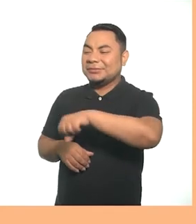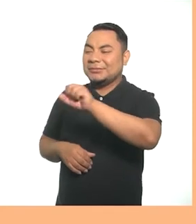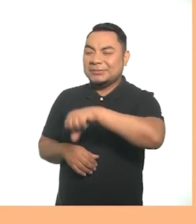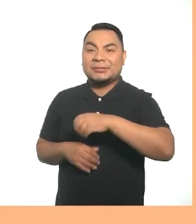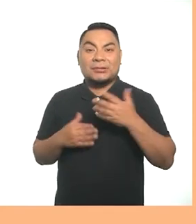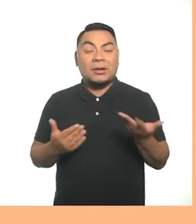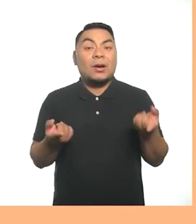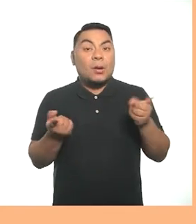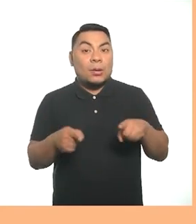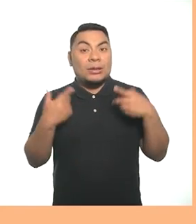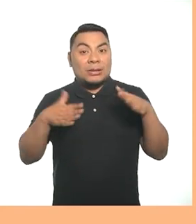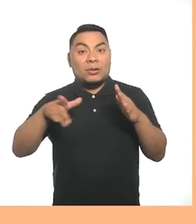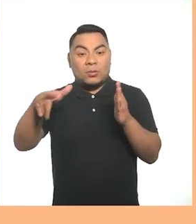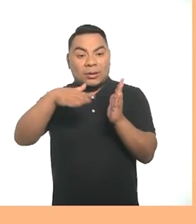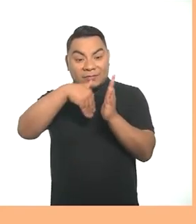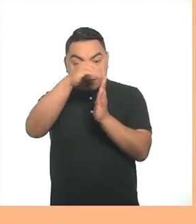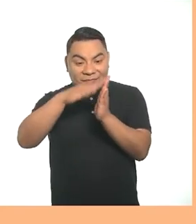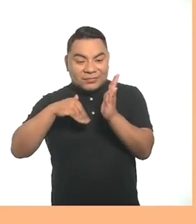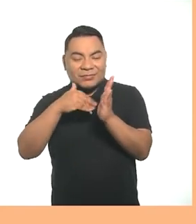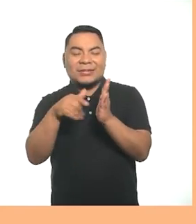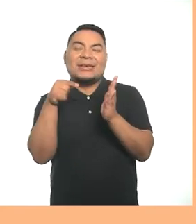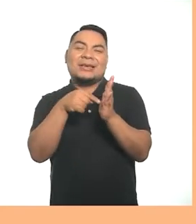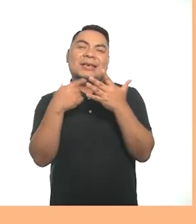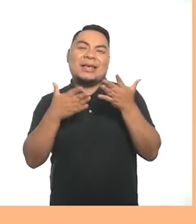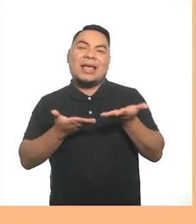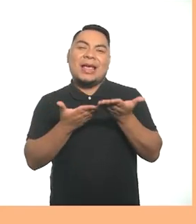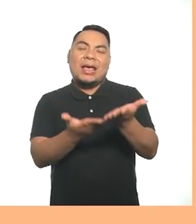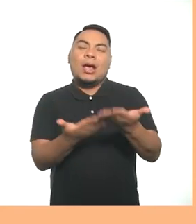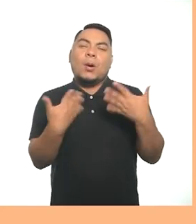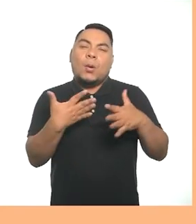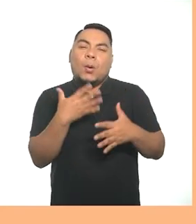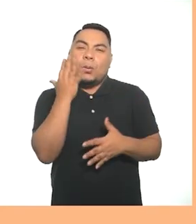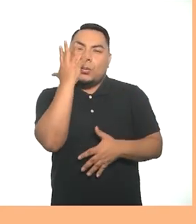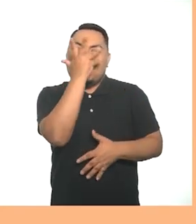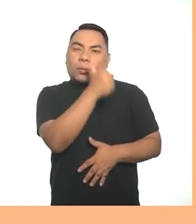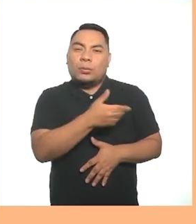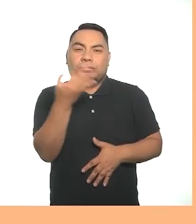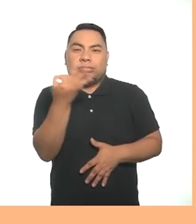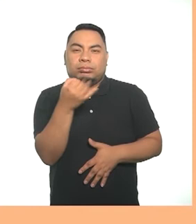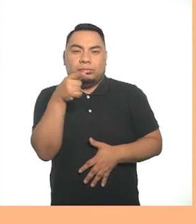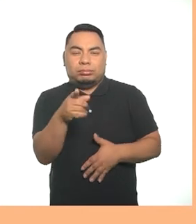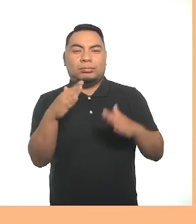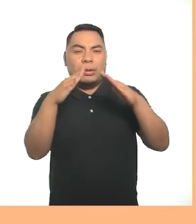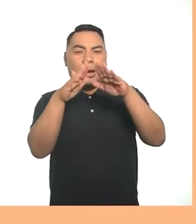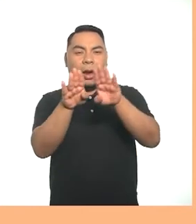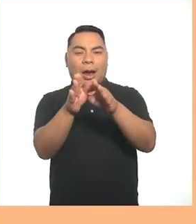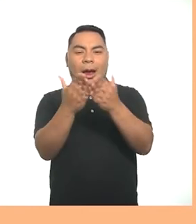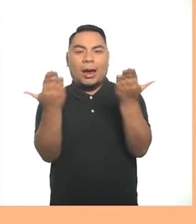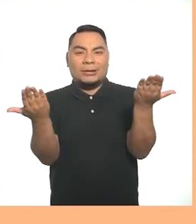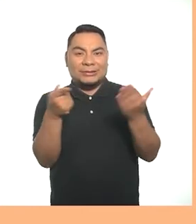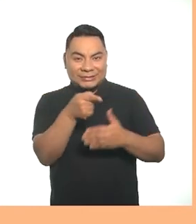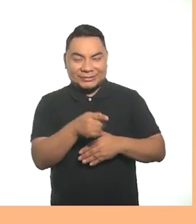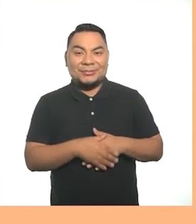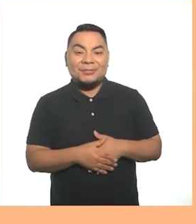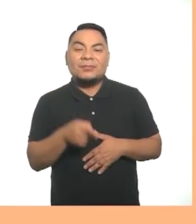es. Recién cuando pintamos, le damos una personalidad a nuestro